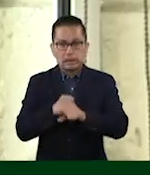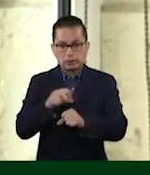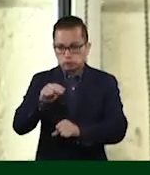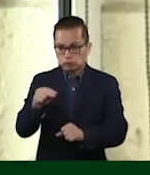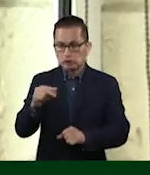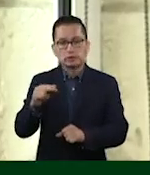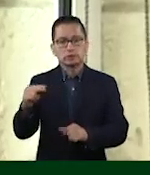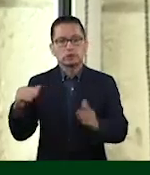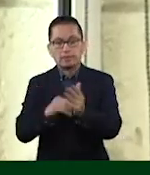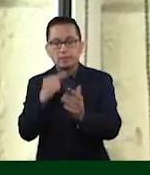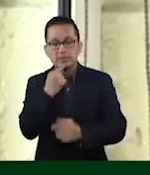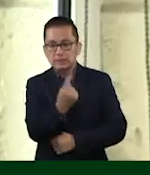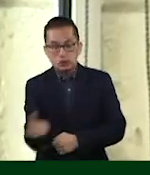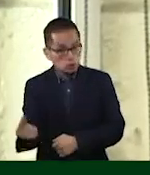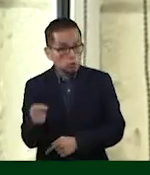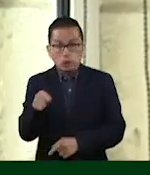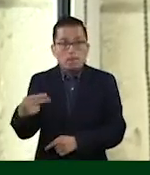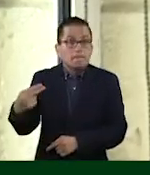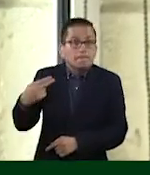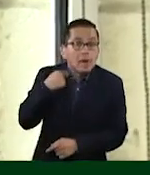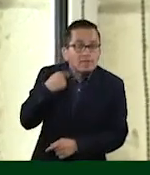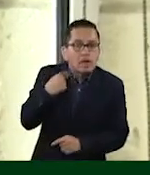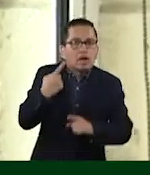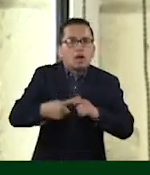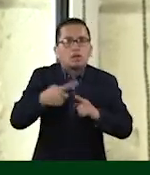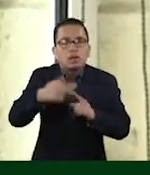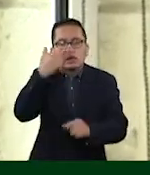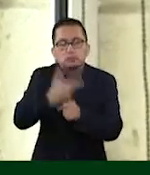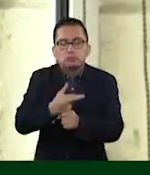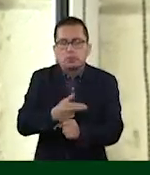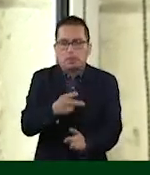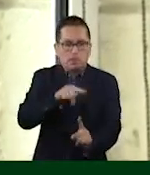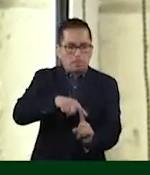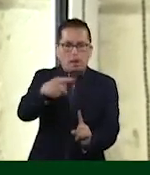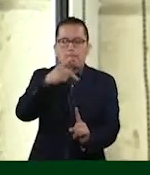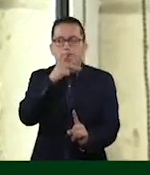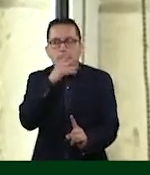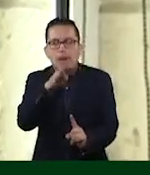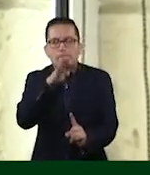sido asesinados a manos de sus padres o de sus padrastros.